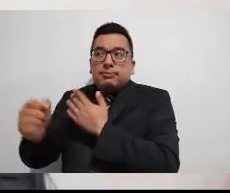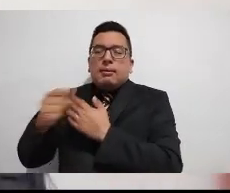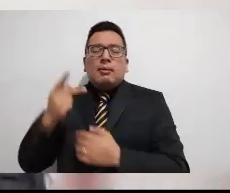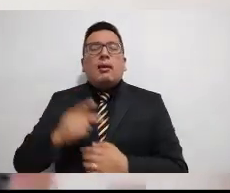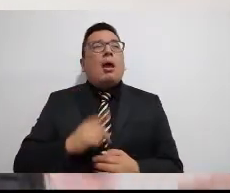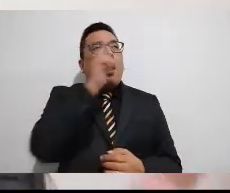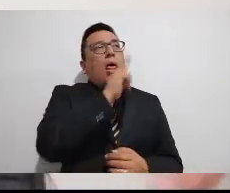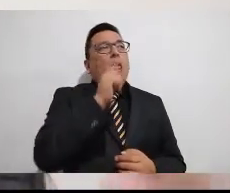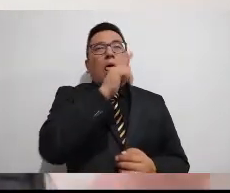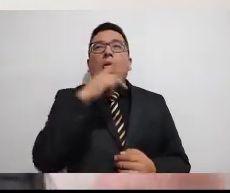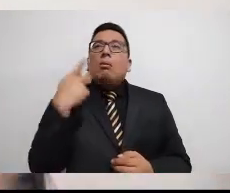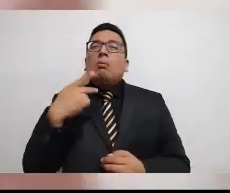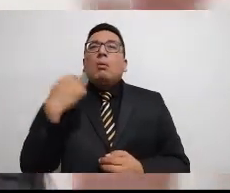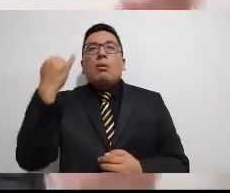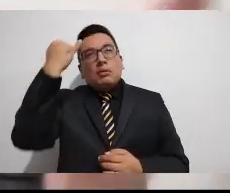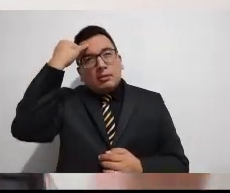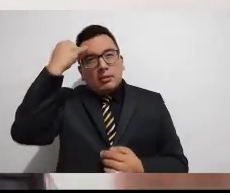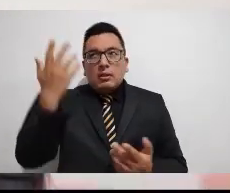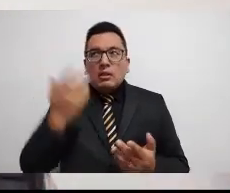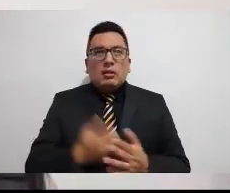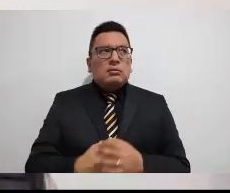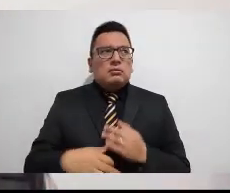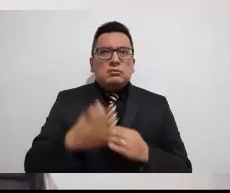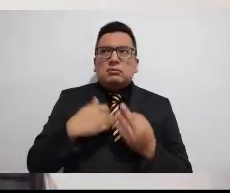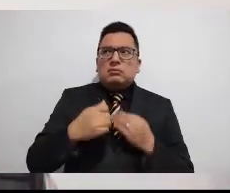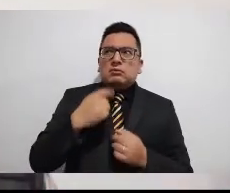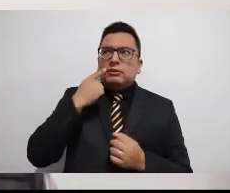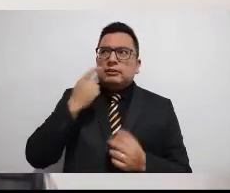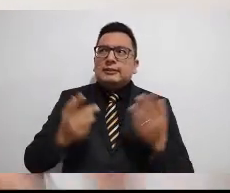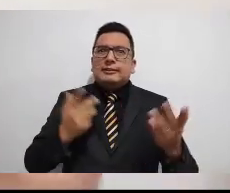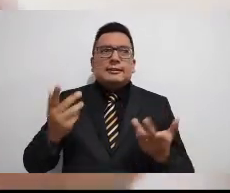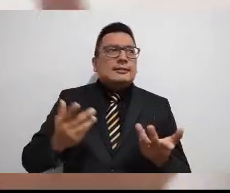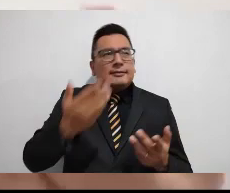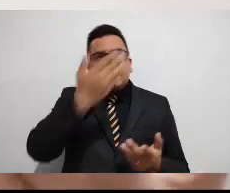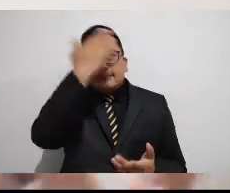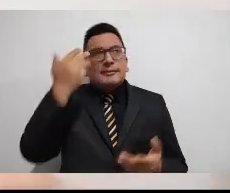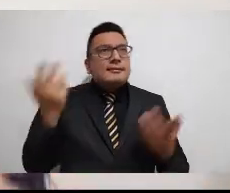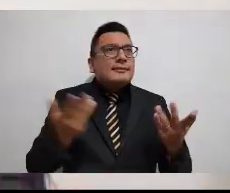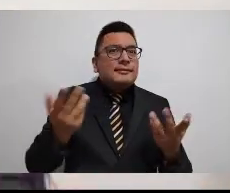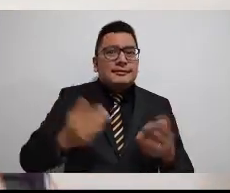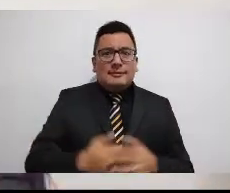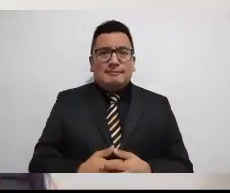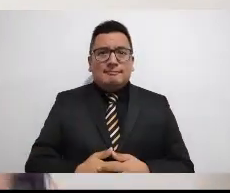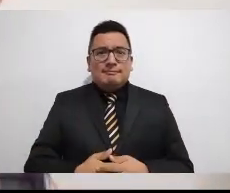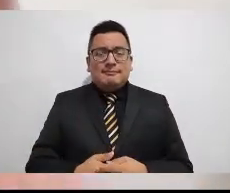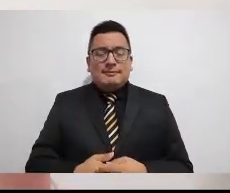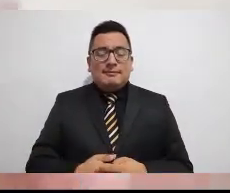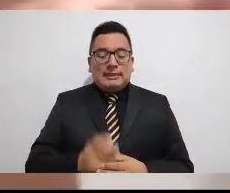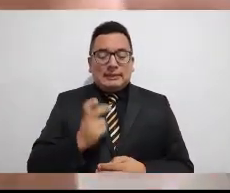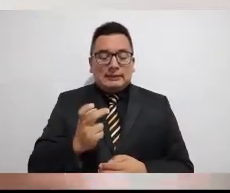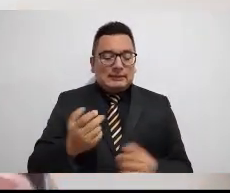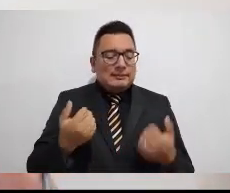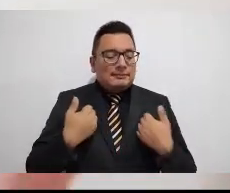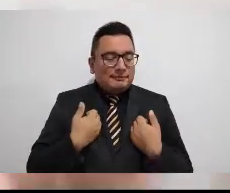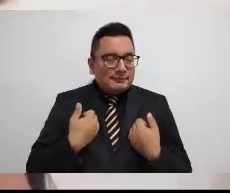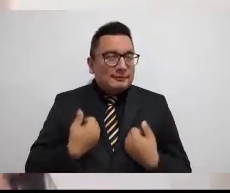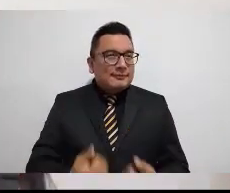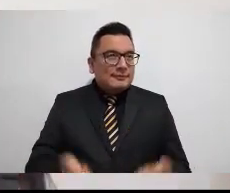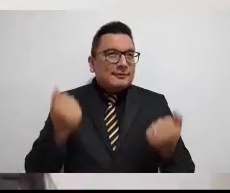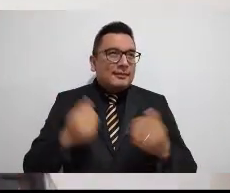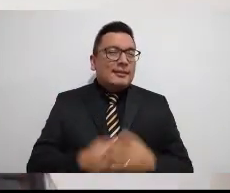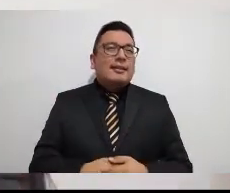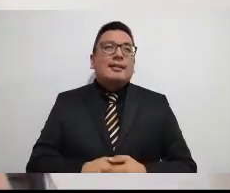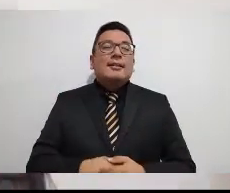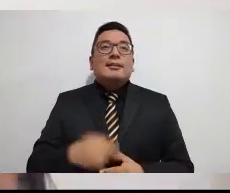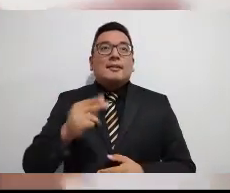su lengua y entonces todos pues no saben cómo resolver el asunto, cómo atender. Y entonces lo que coloca en el escenario público es